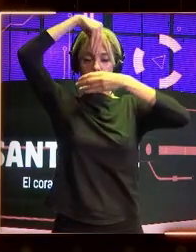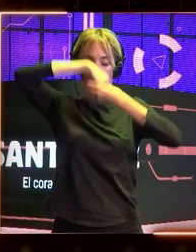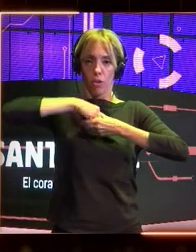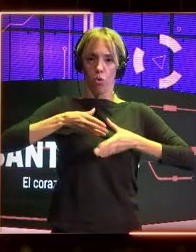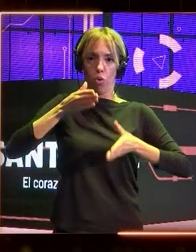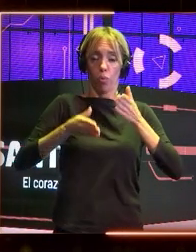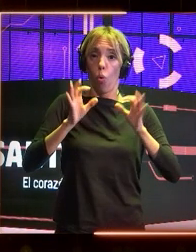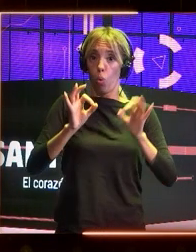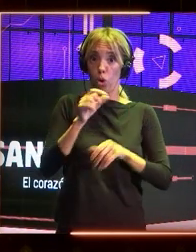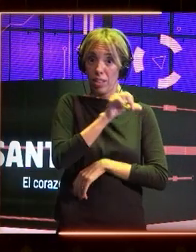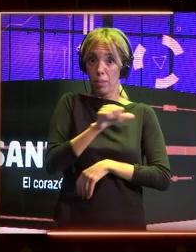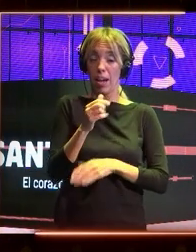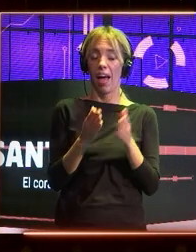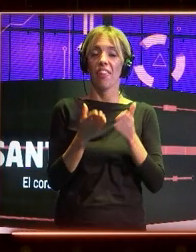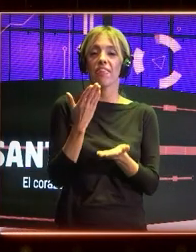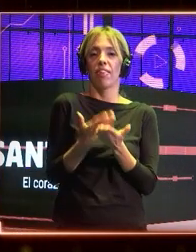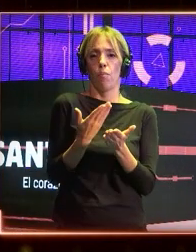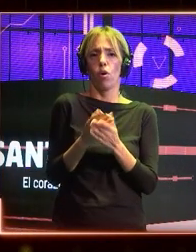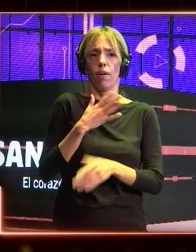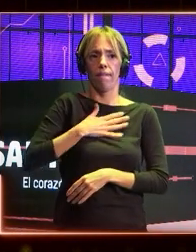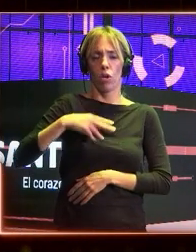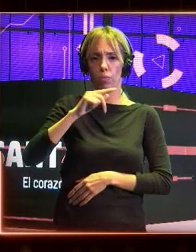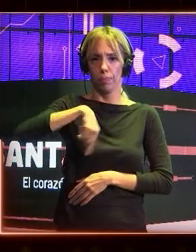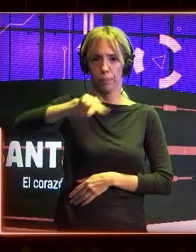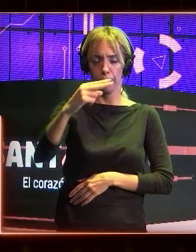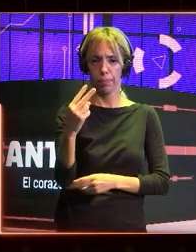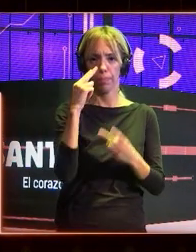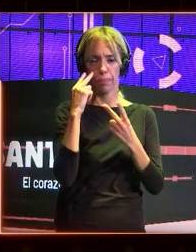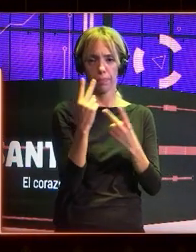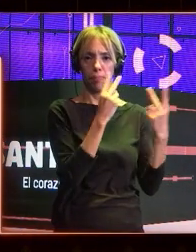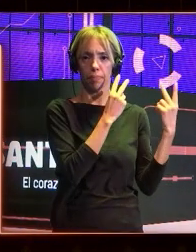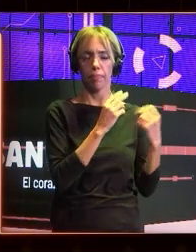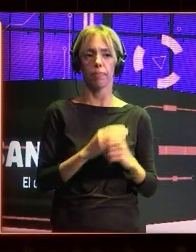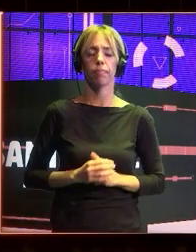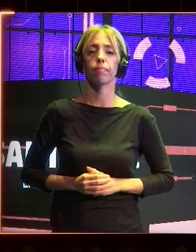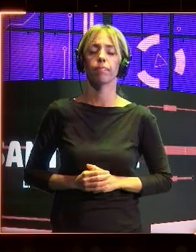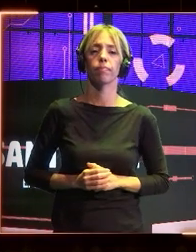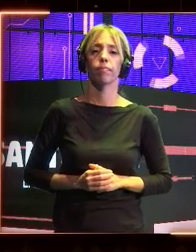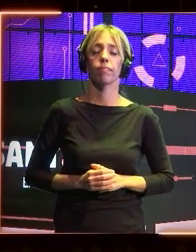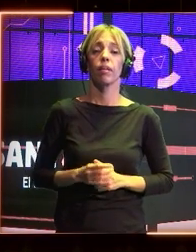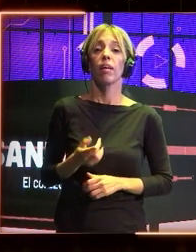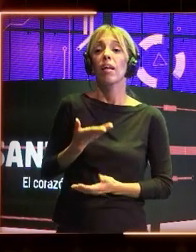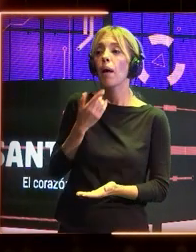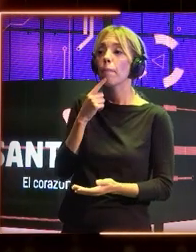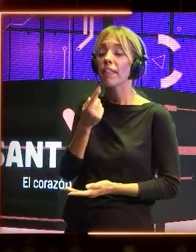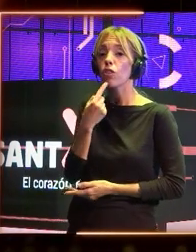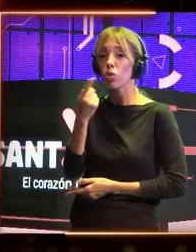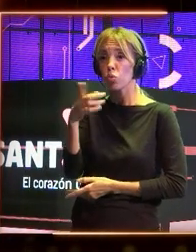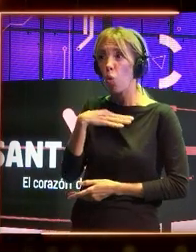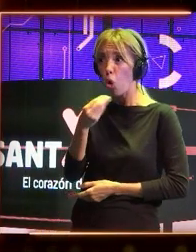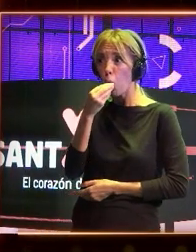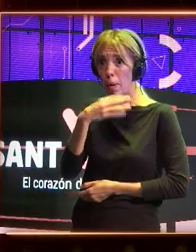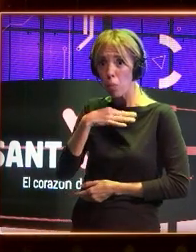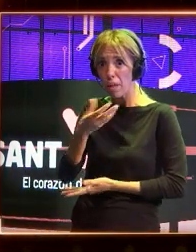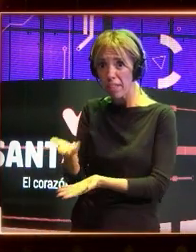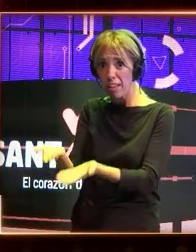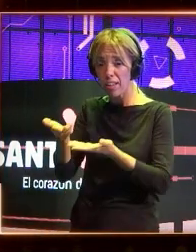semana pero que quiero que veis le ha pedido Puedes darme algo de